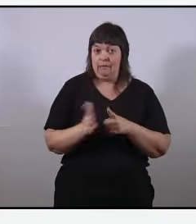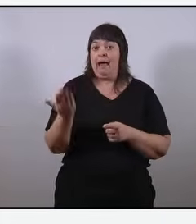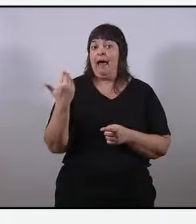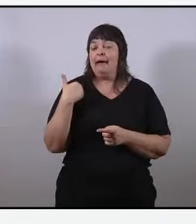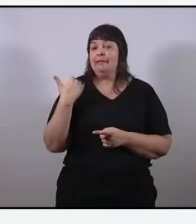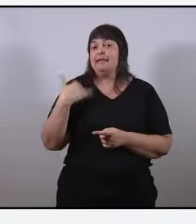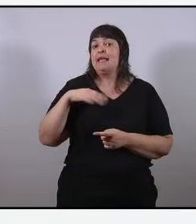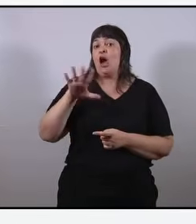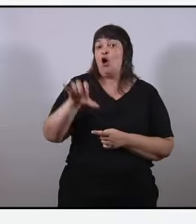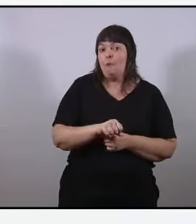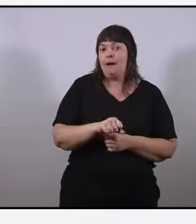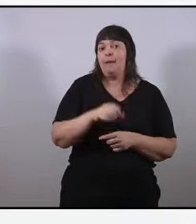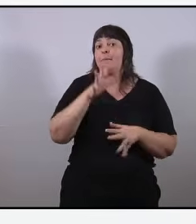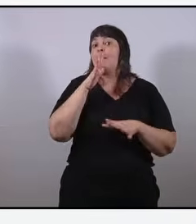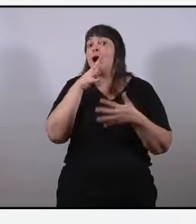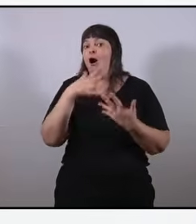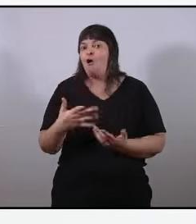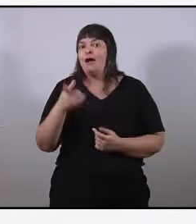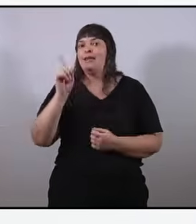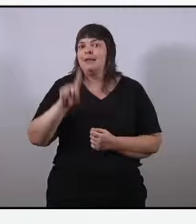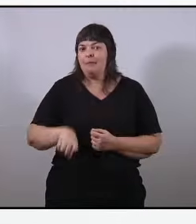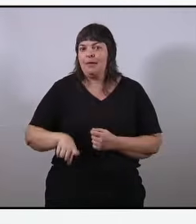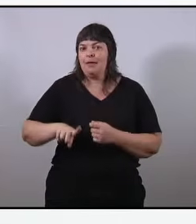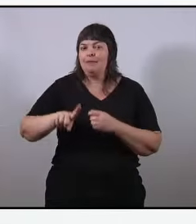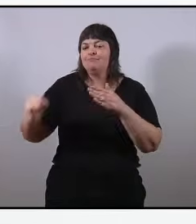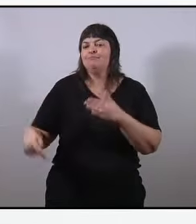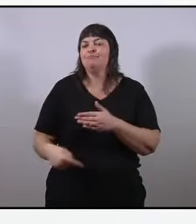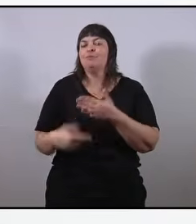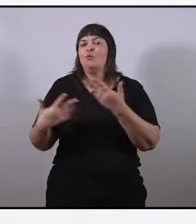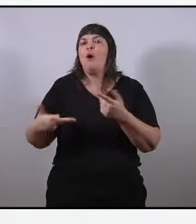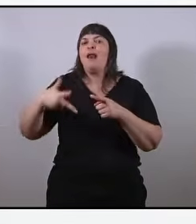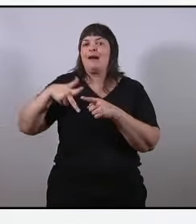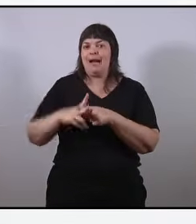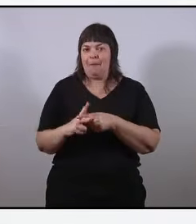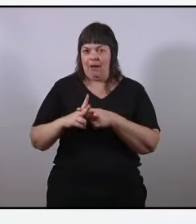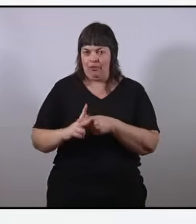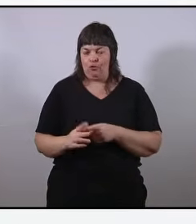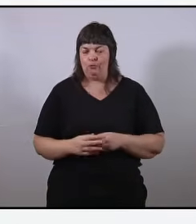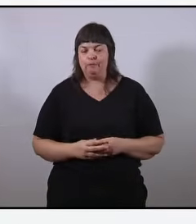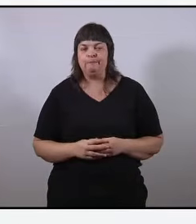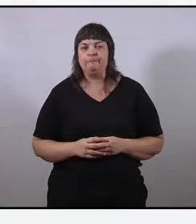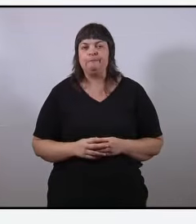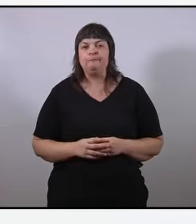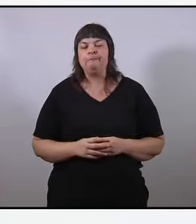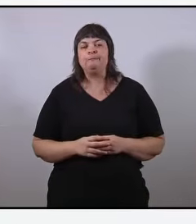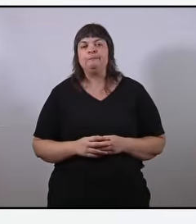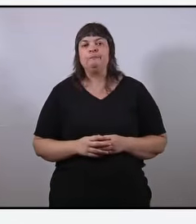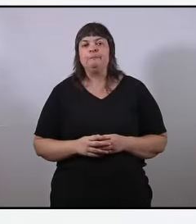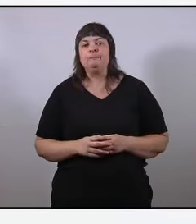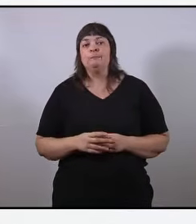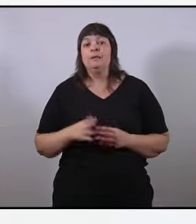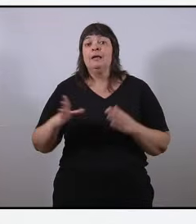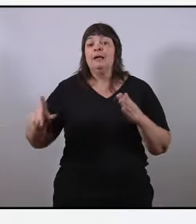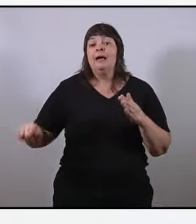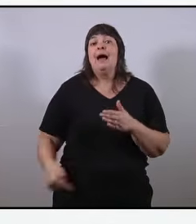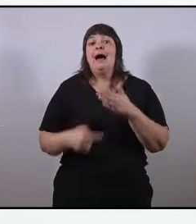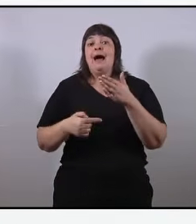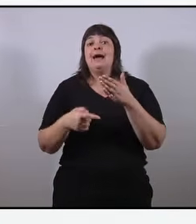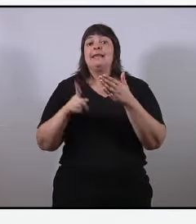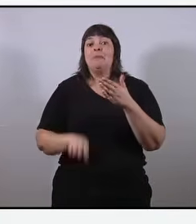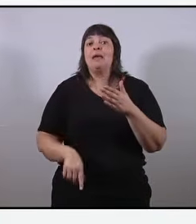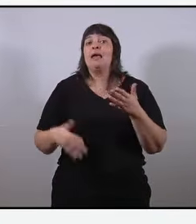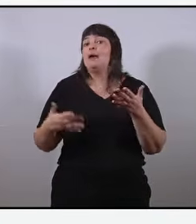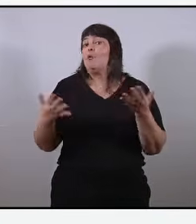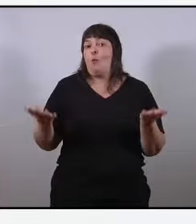ya su compra, pero ahora también sumamos a esa adquisición la de reparación. Añadimos también como